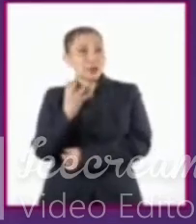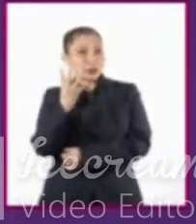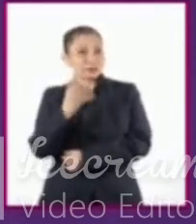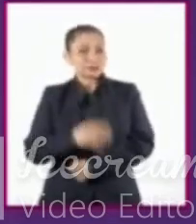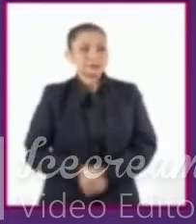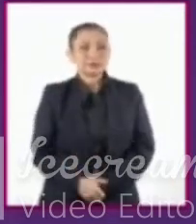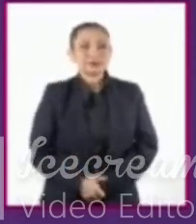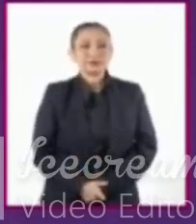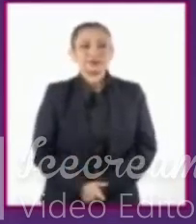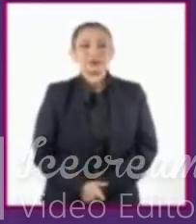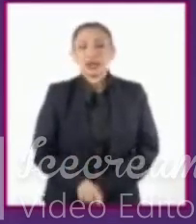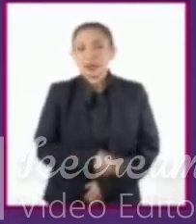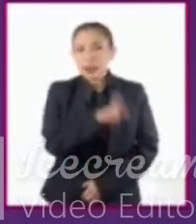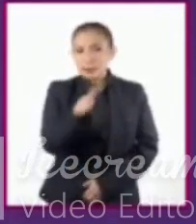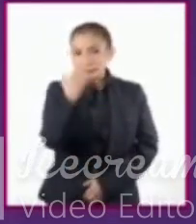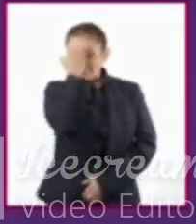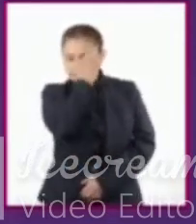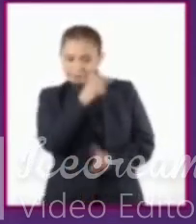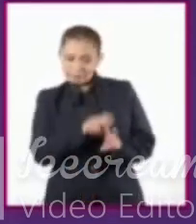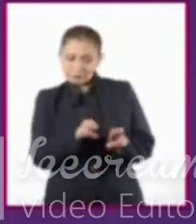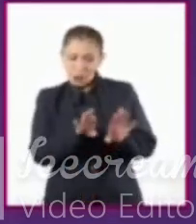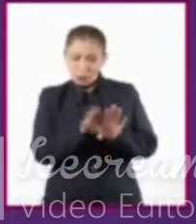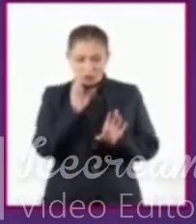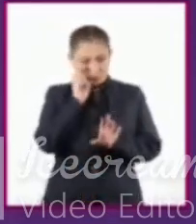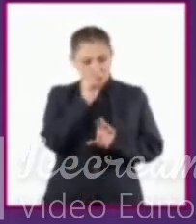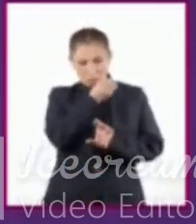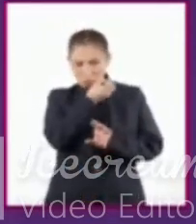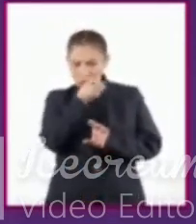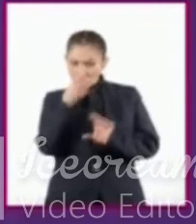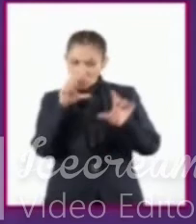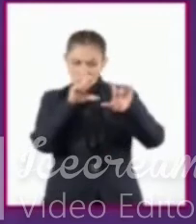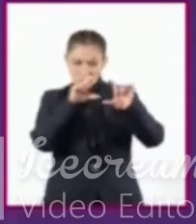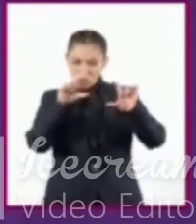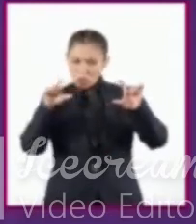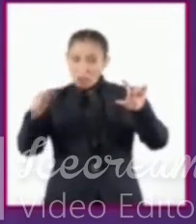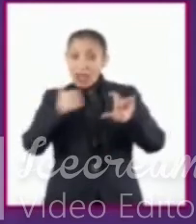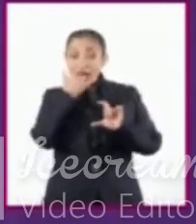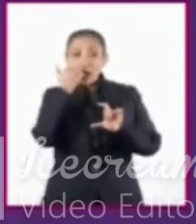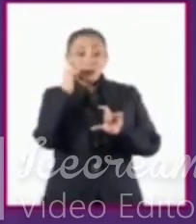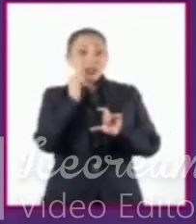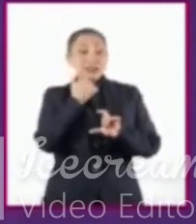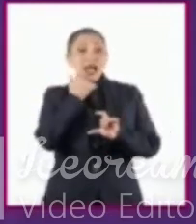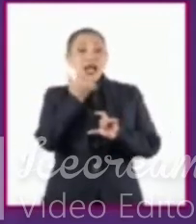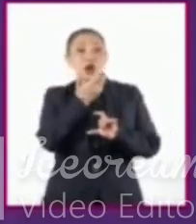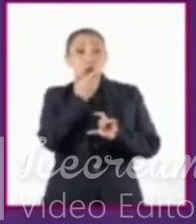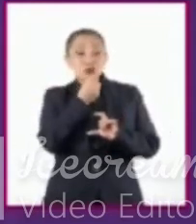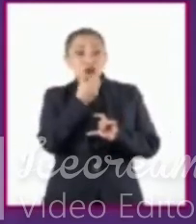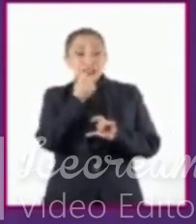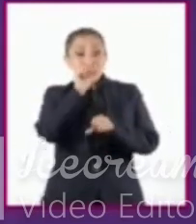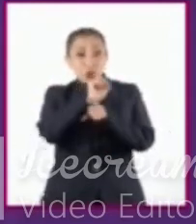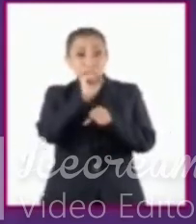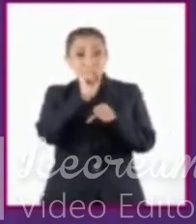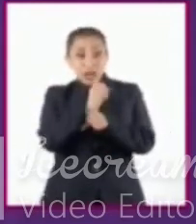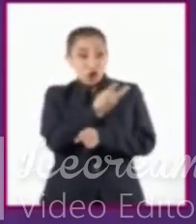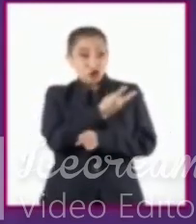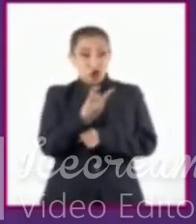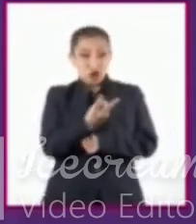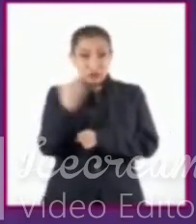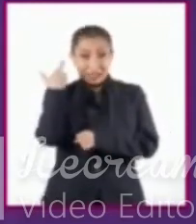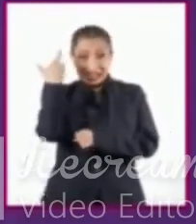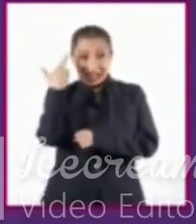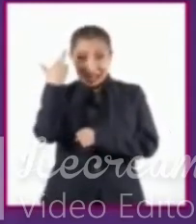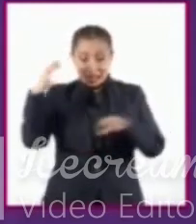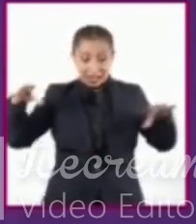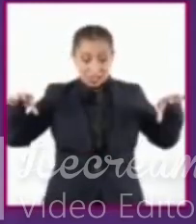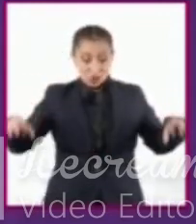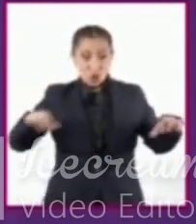34. Después de analizar la forma de la ecuación planteada, las alumnas y los alumnos de secundaria de ambos reinos